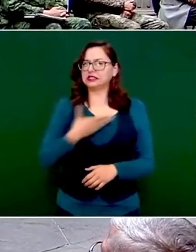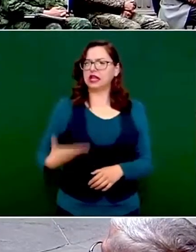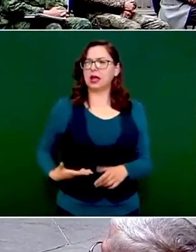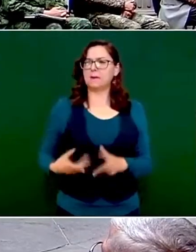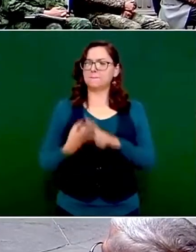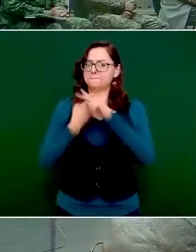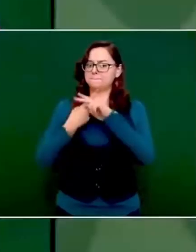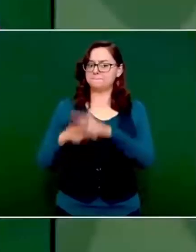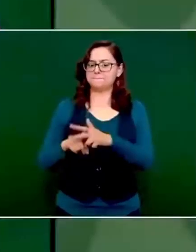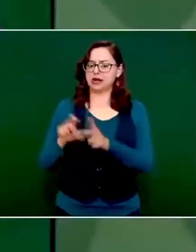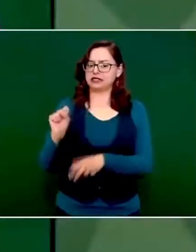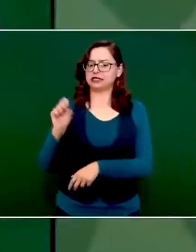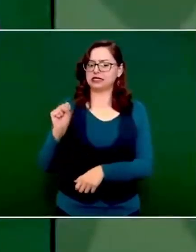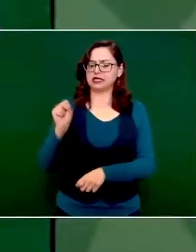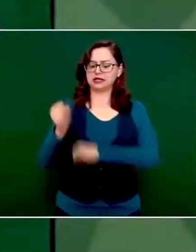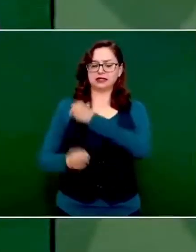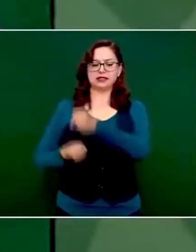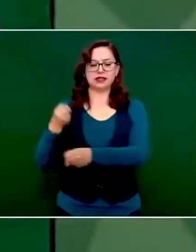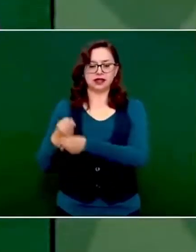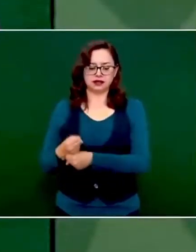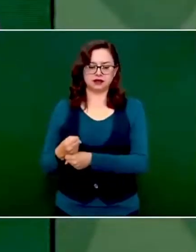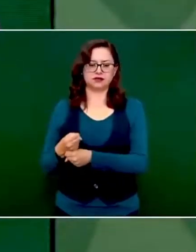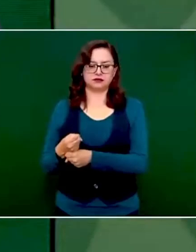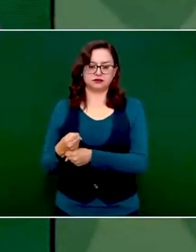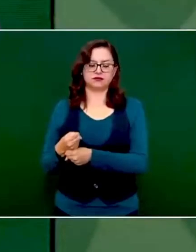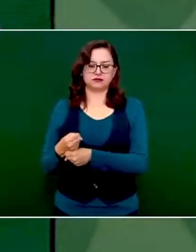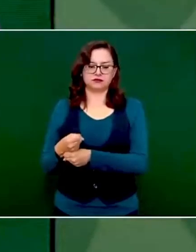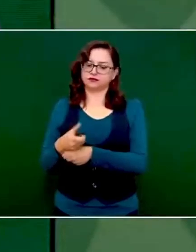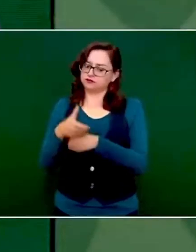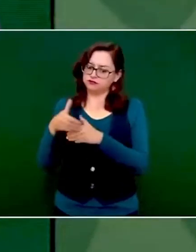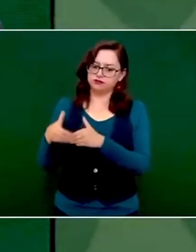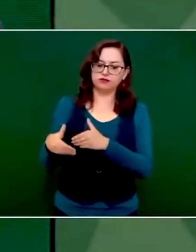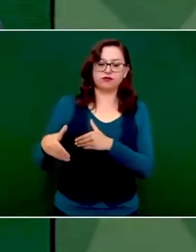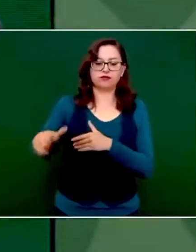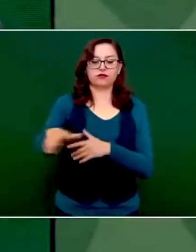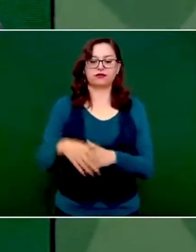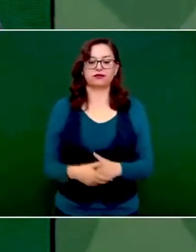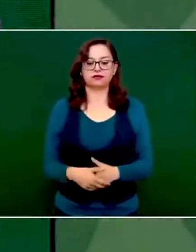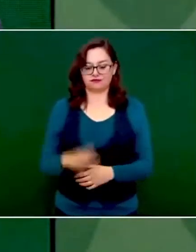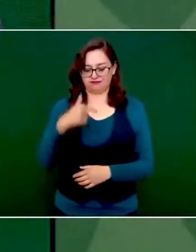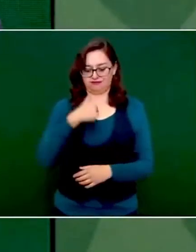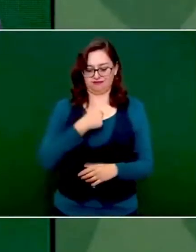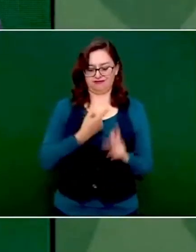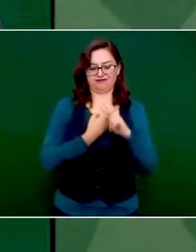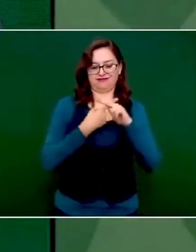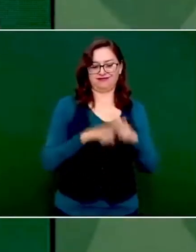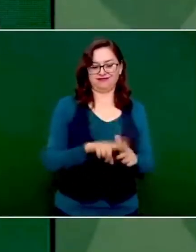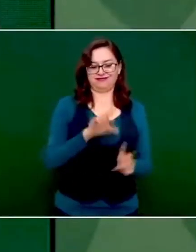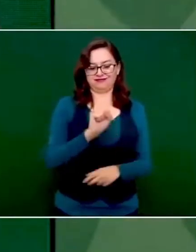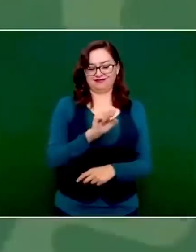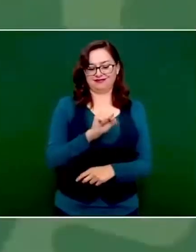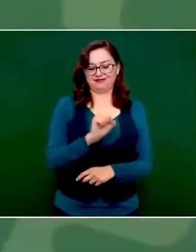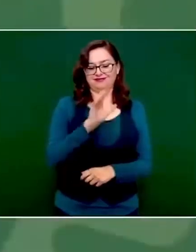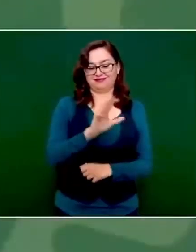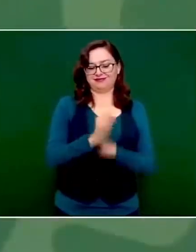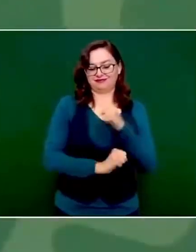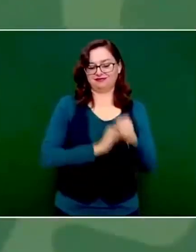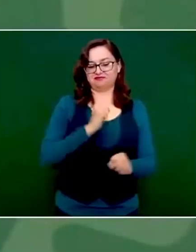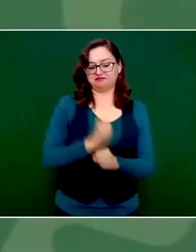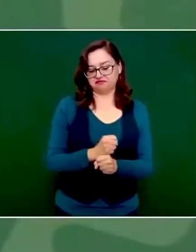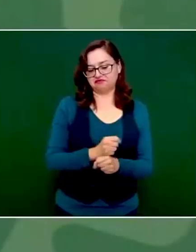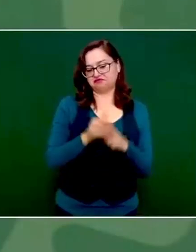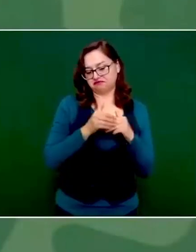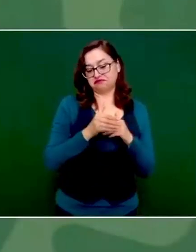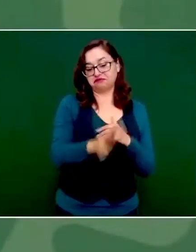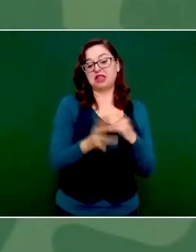a los 60 años a la presidencia, yo entré a los 65. Yo soy el presidente de más edad,